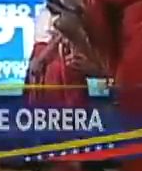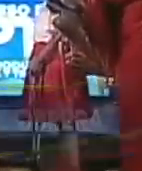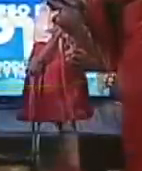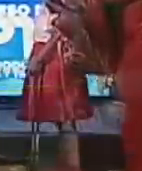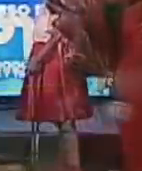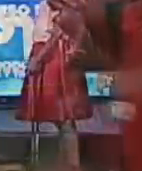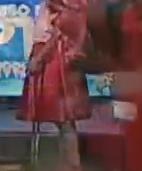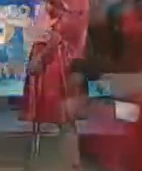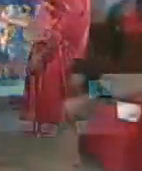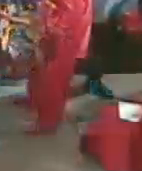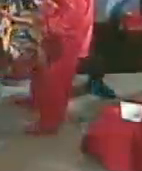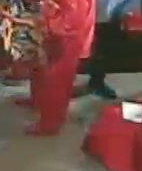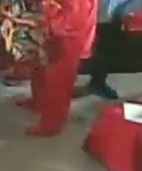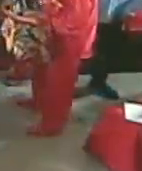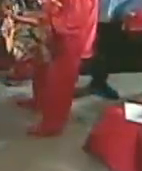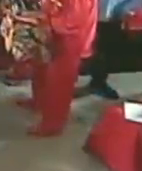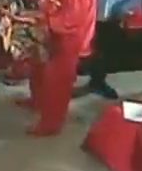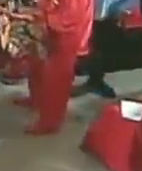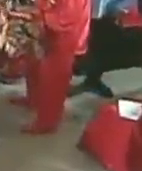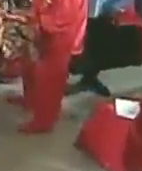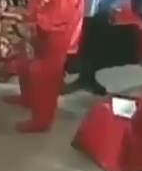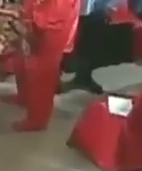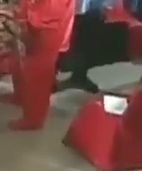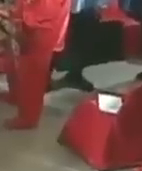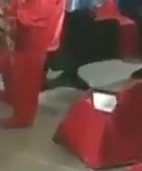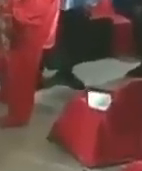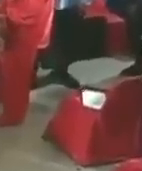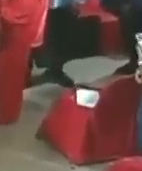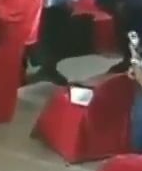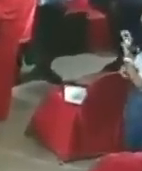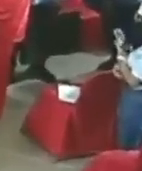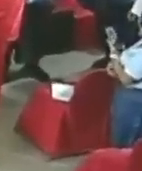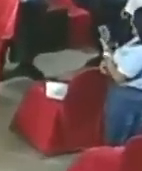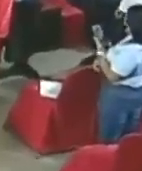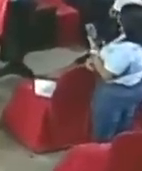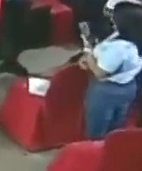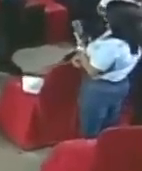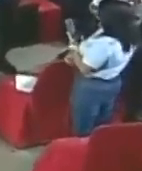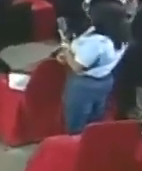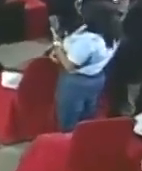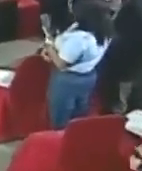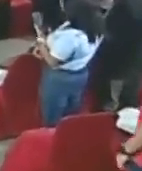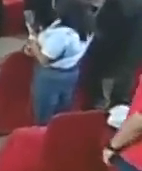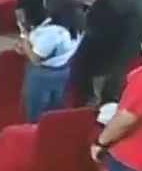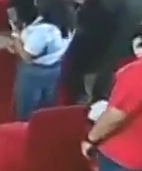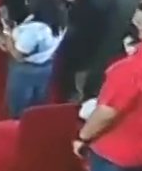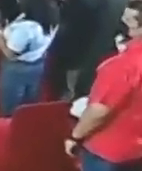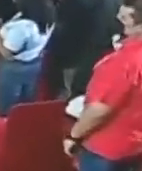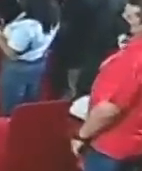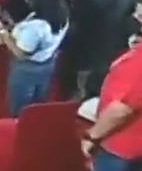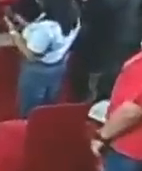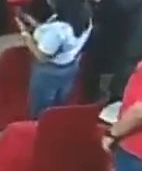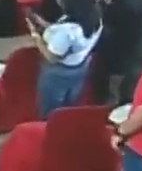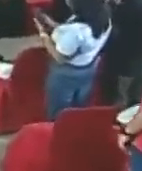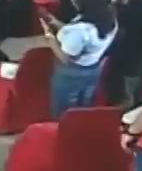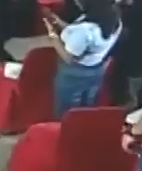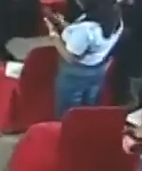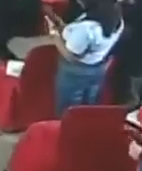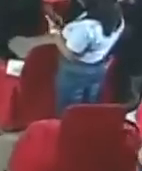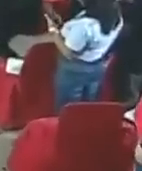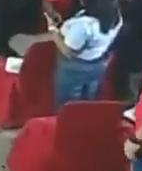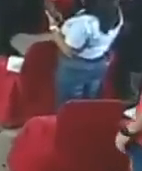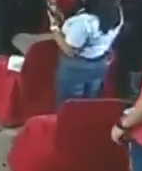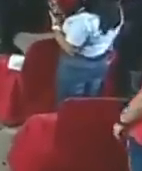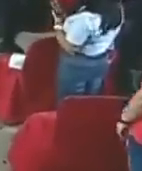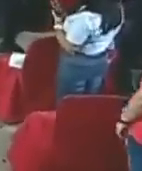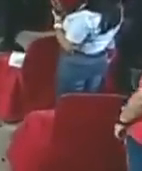punto para discutir es la organización de los CPT desde las empresas. Este congreso que arrancó el